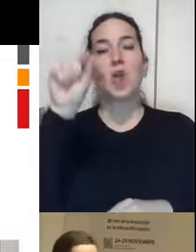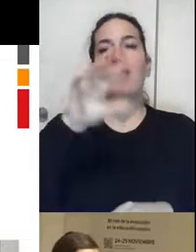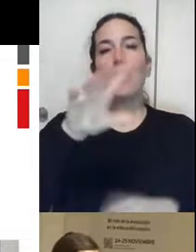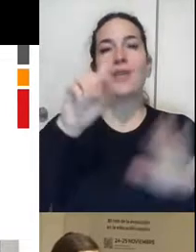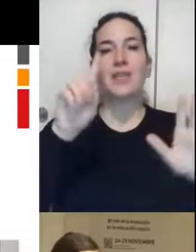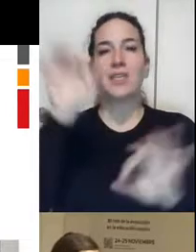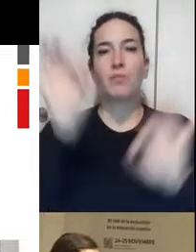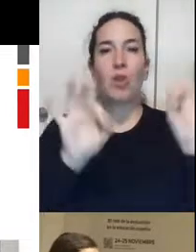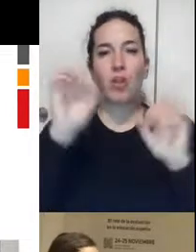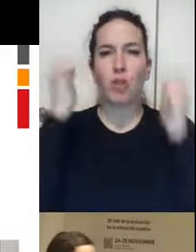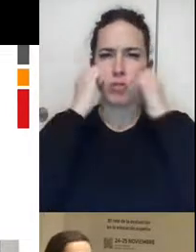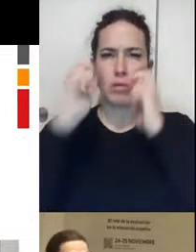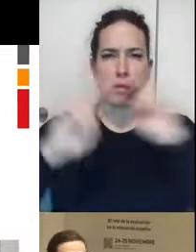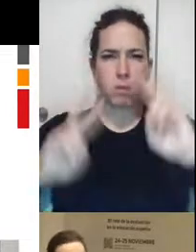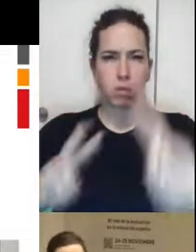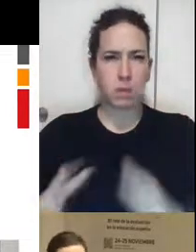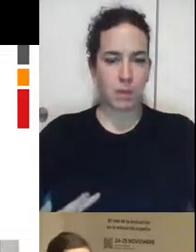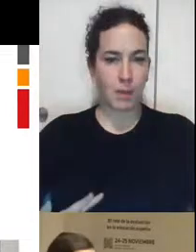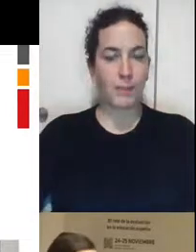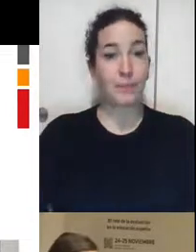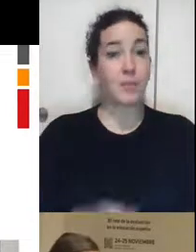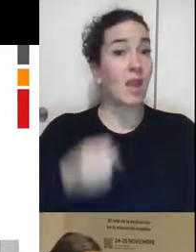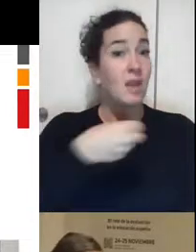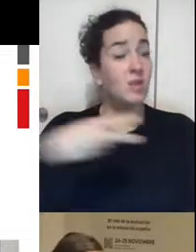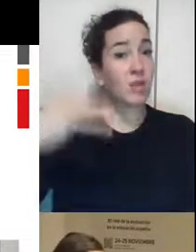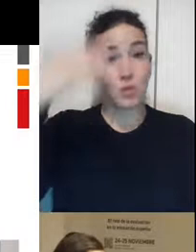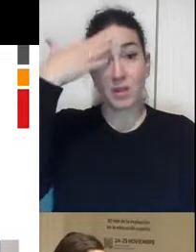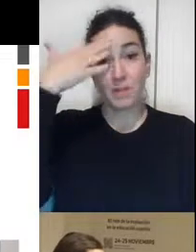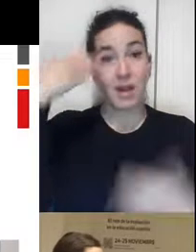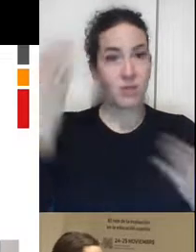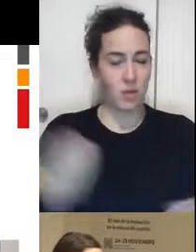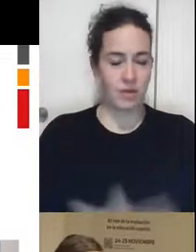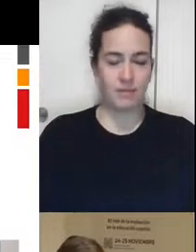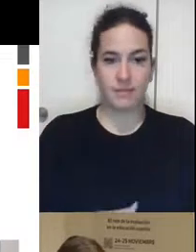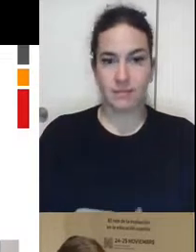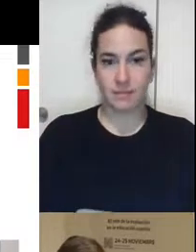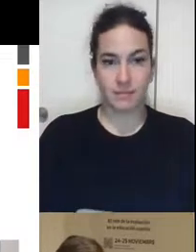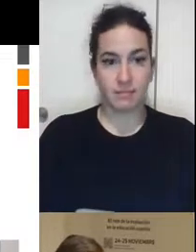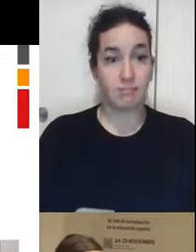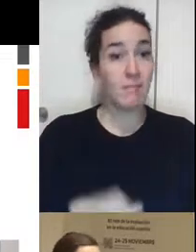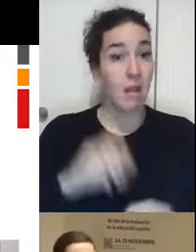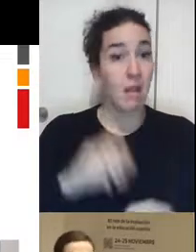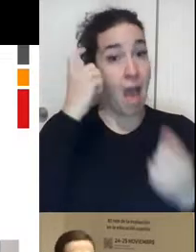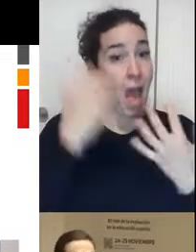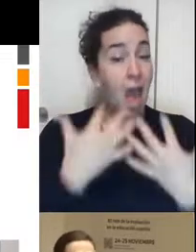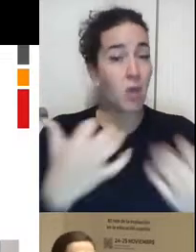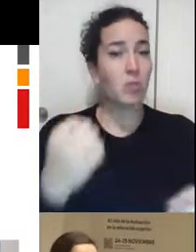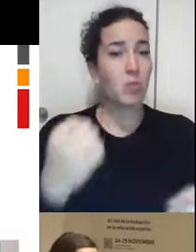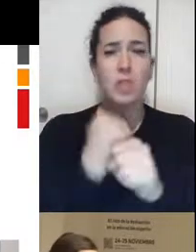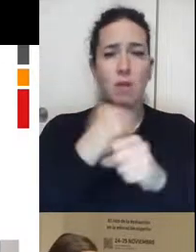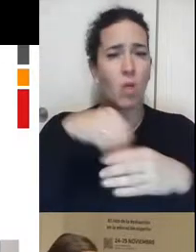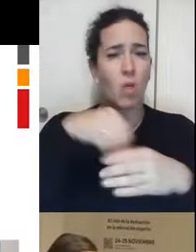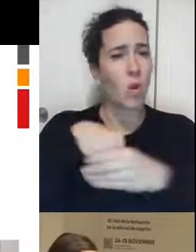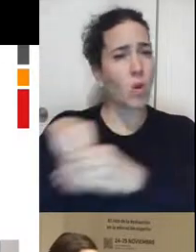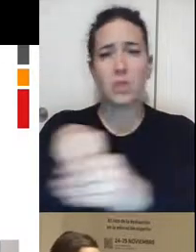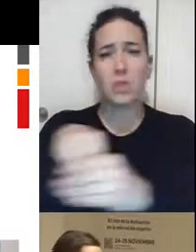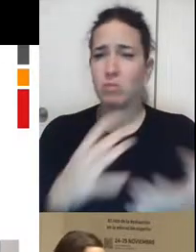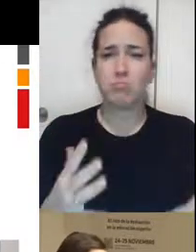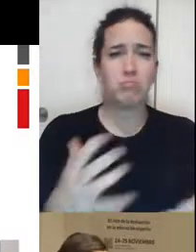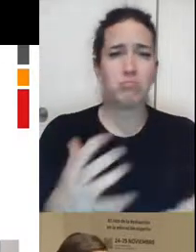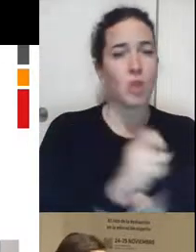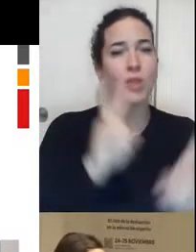83,56% de estudiantes. Y los principales resultados son los siguientes. Nuestros alumnos han trabajado todos los contenidos relacionados con